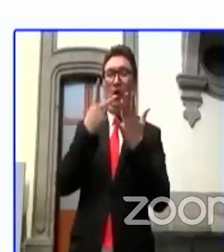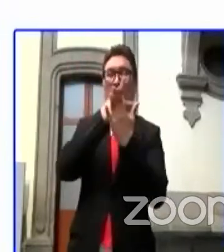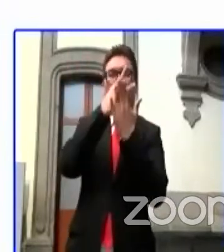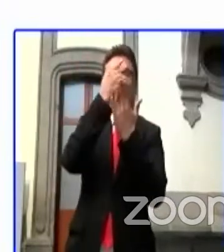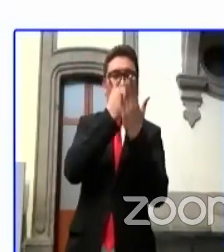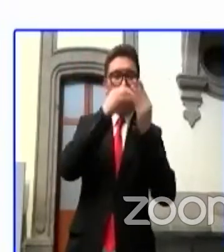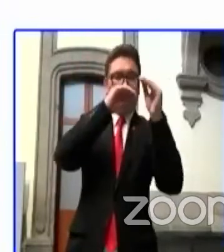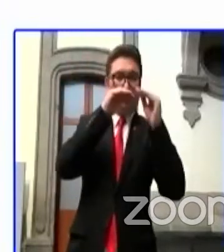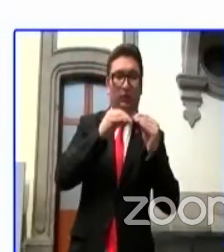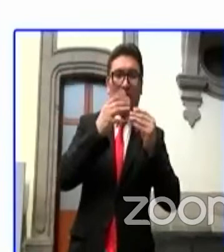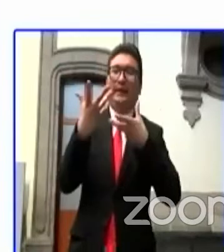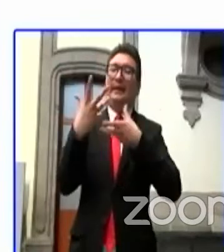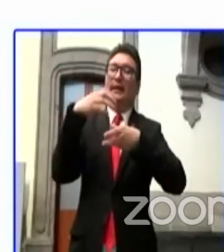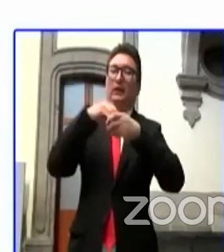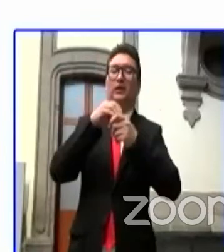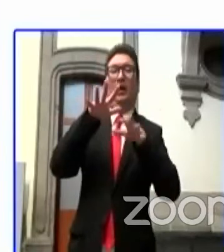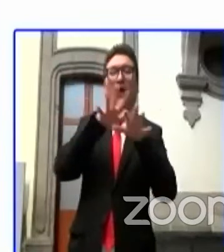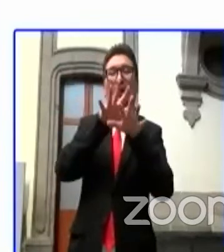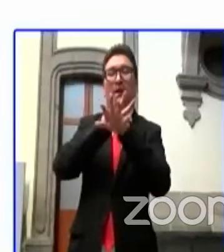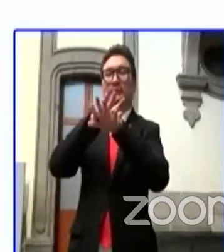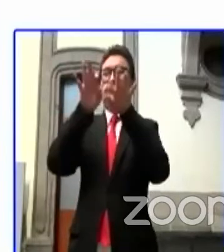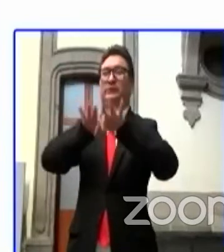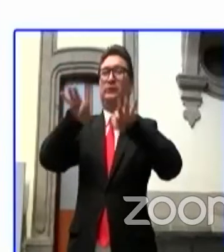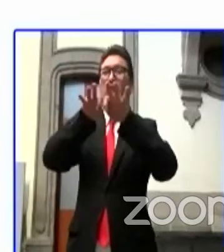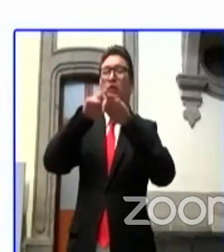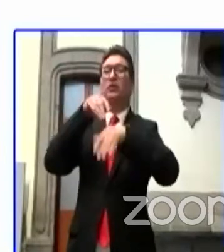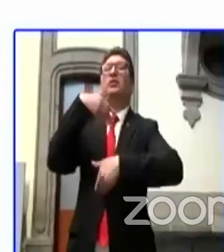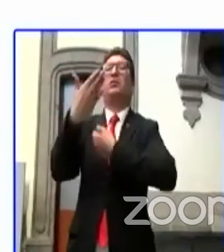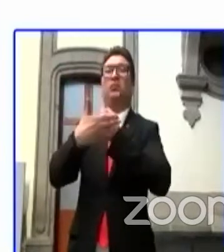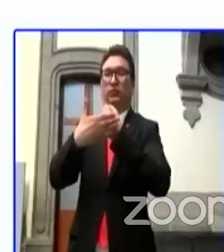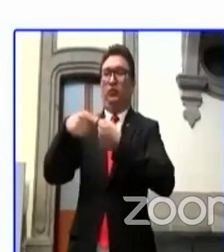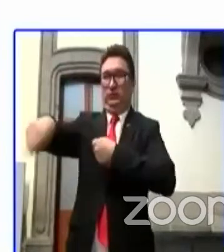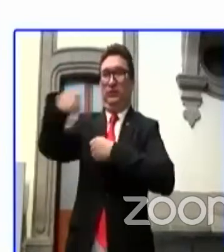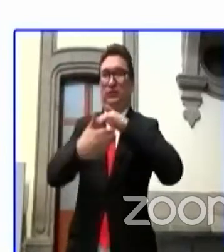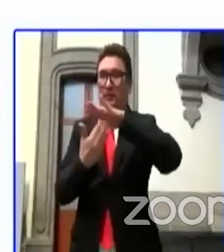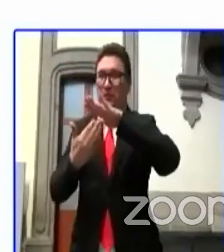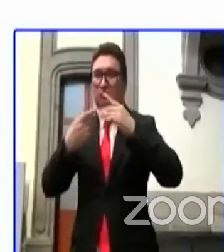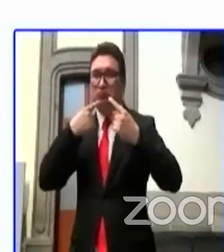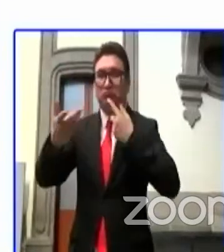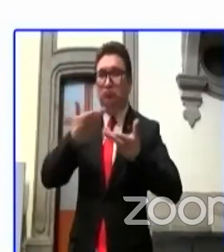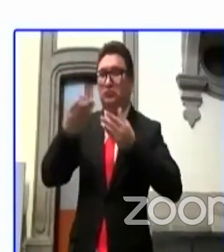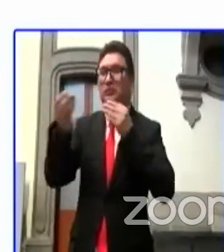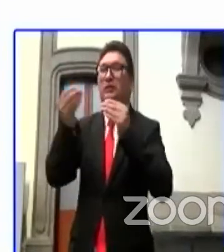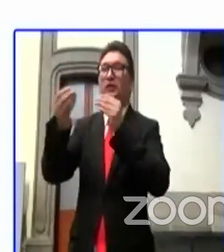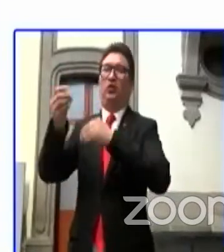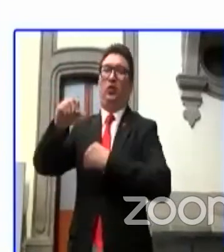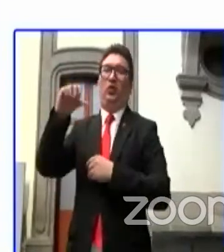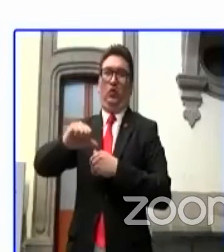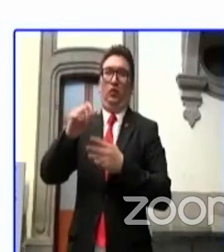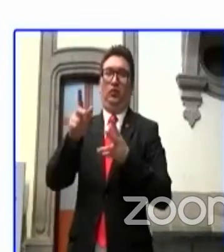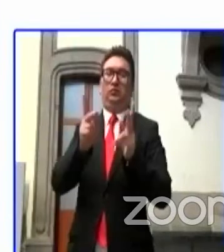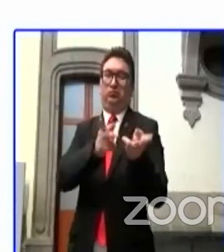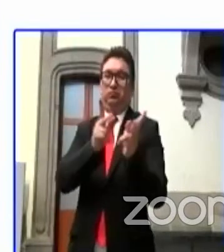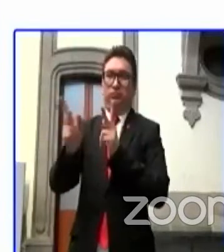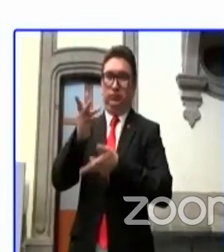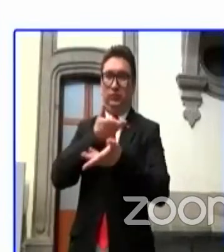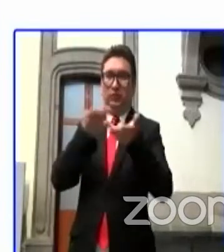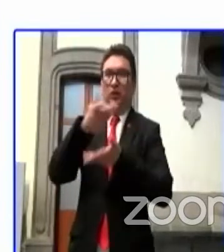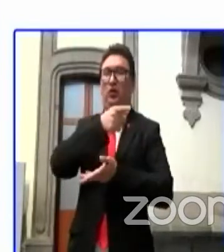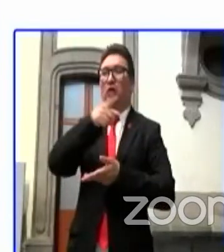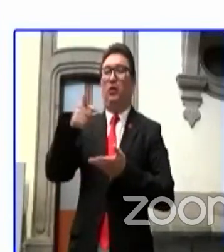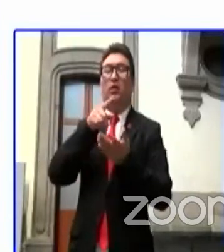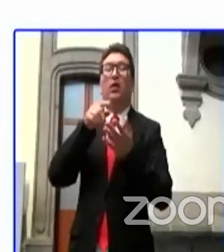incluyentes, eje de liberación que se abrirá en las mesas de trabajo que el día de hoy tendremos y que tendrá